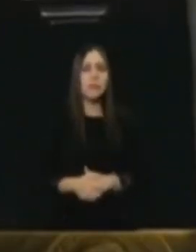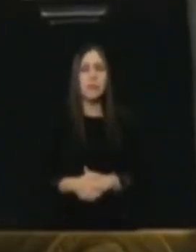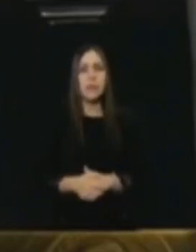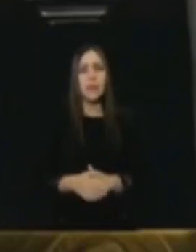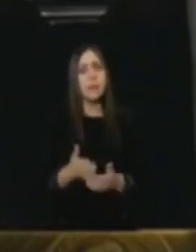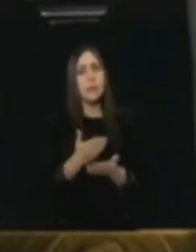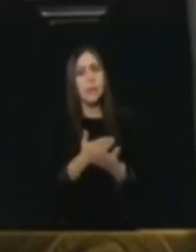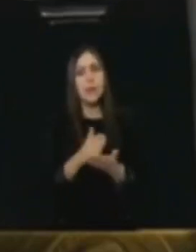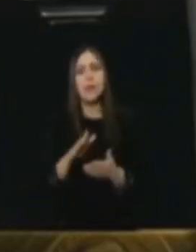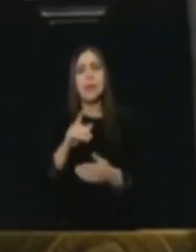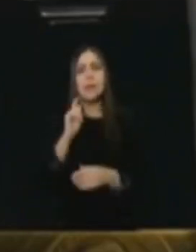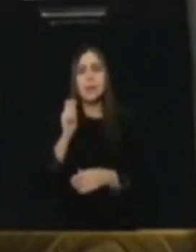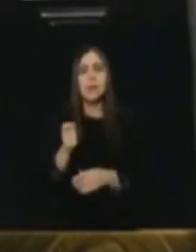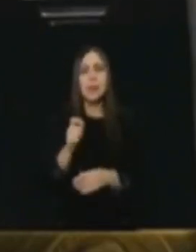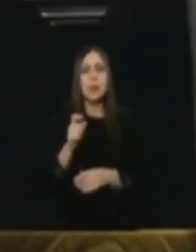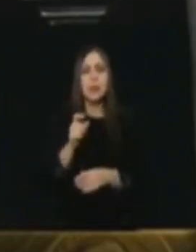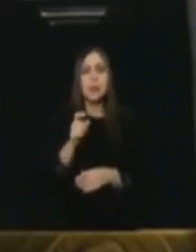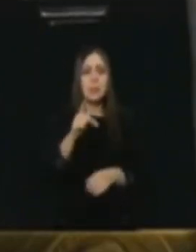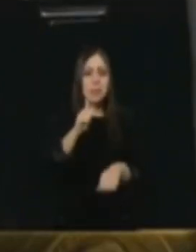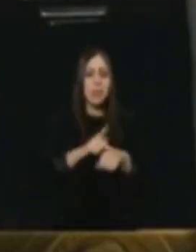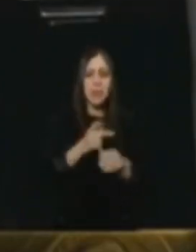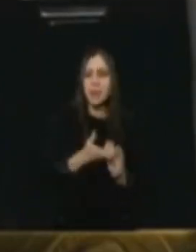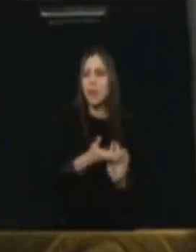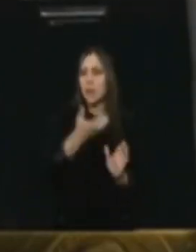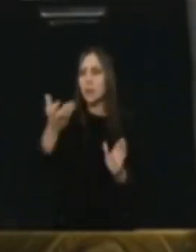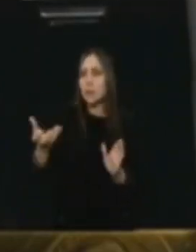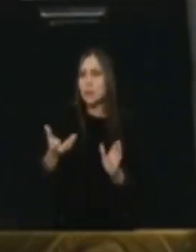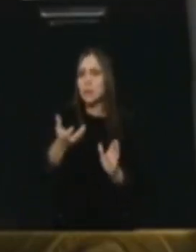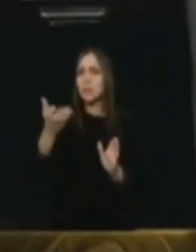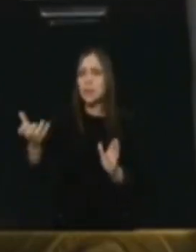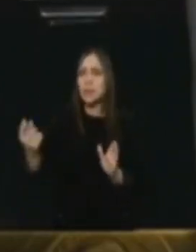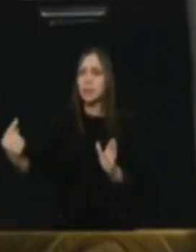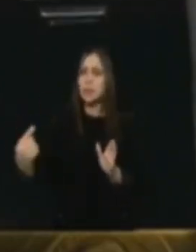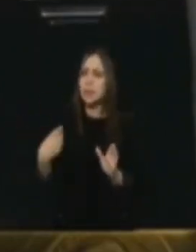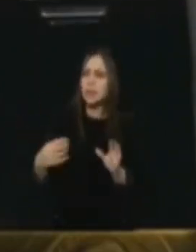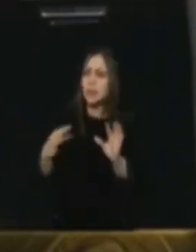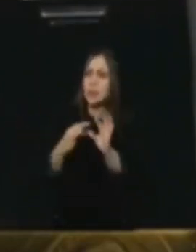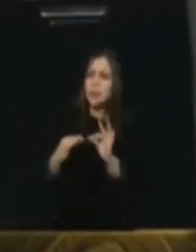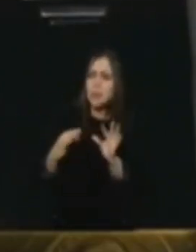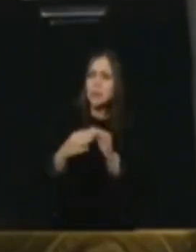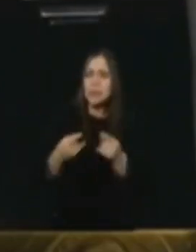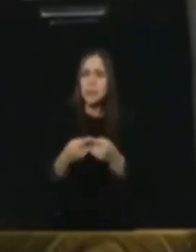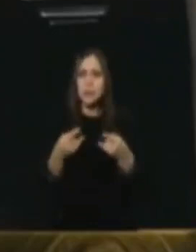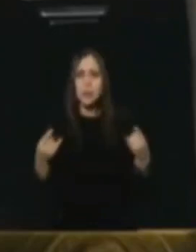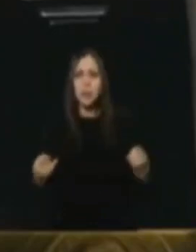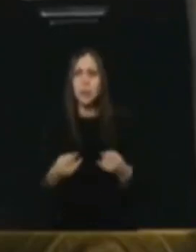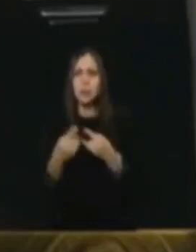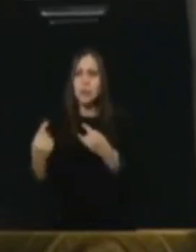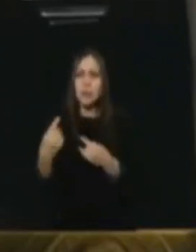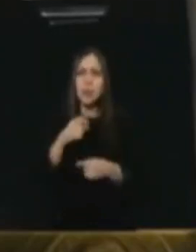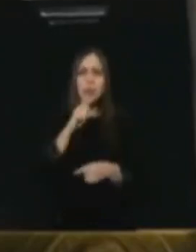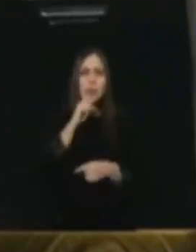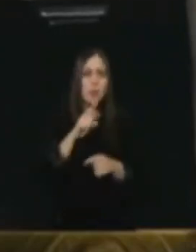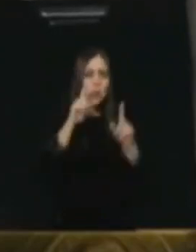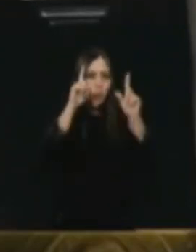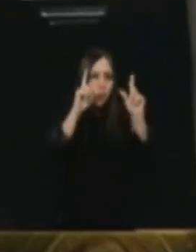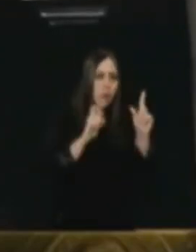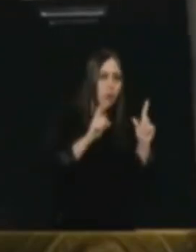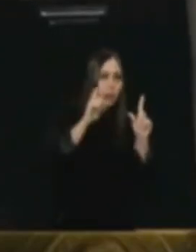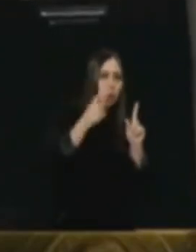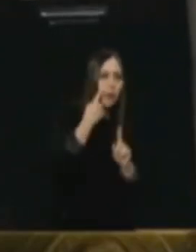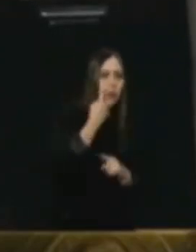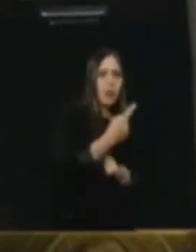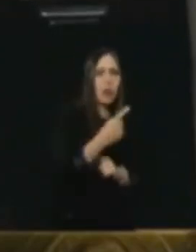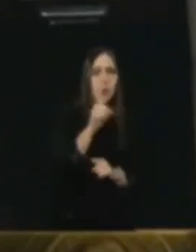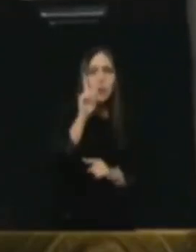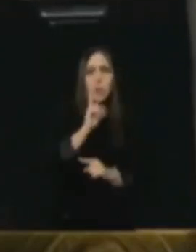muchachas, de mano en mano, recogimos testimonios y fotografías de muchachas